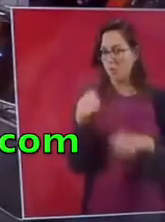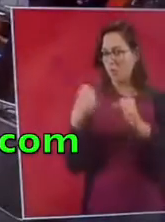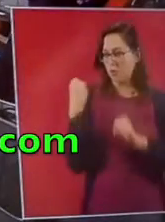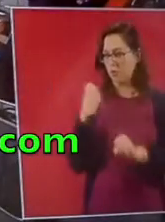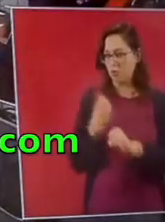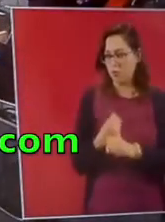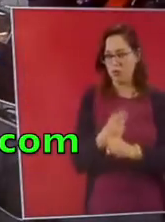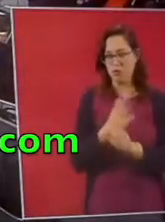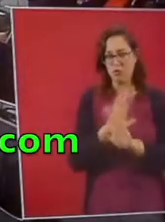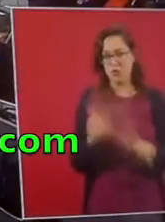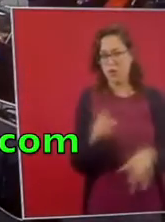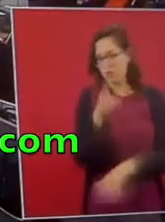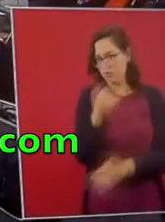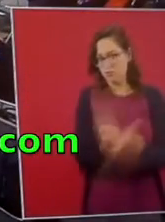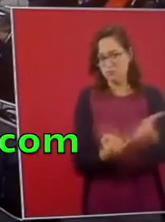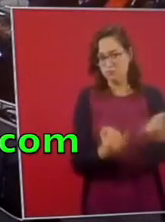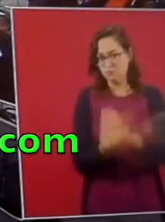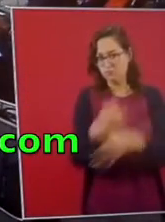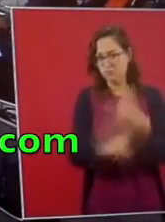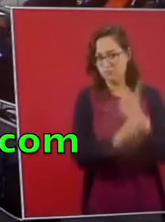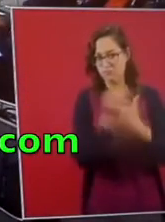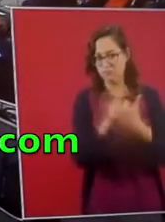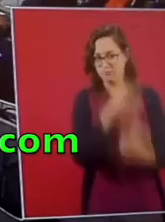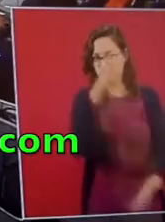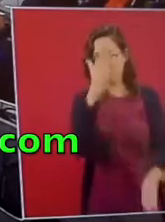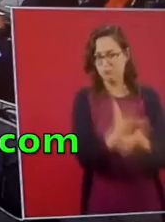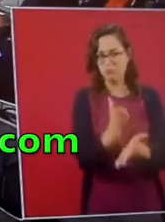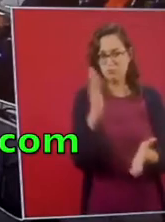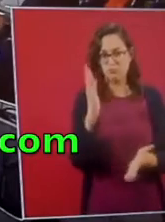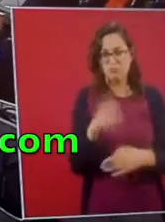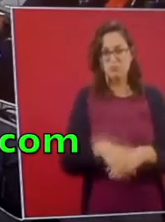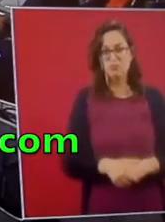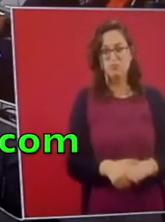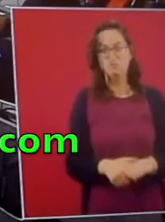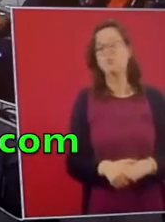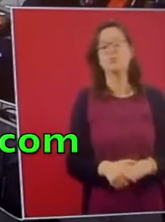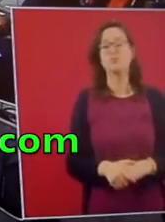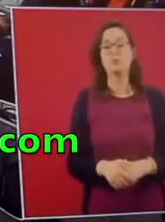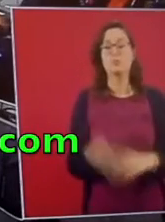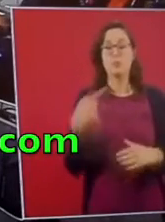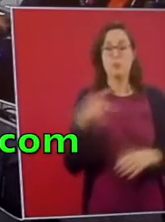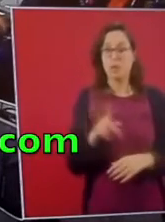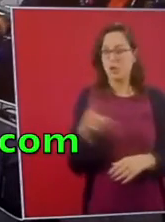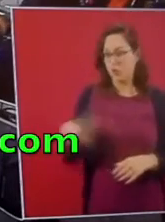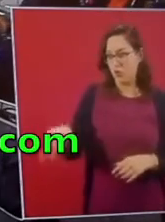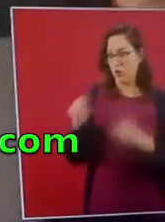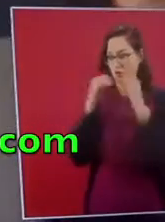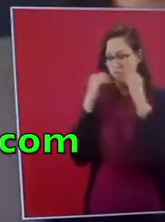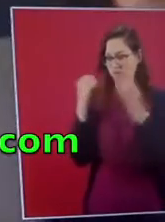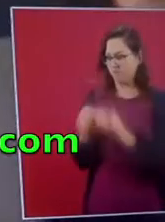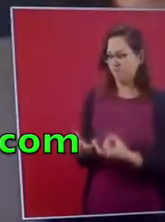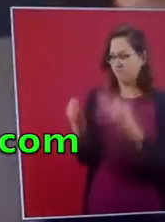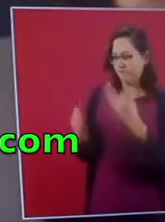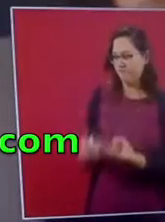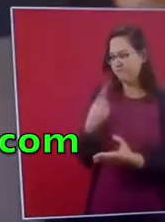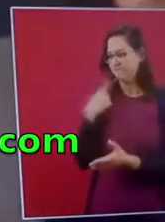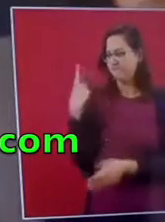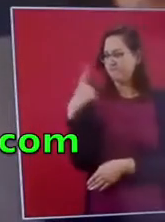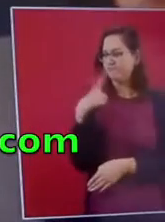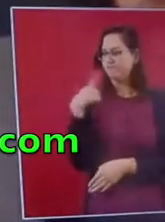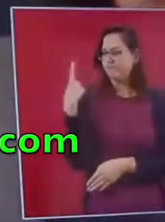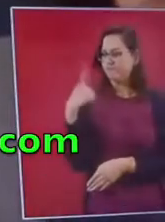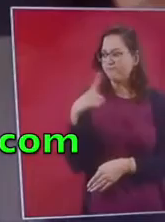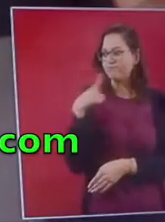nos dieron la confianza para estar al frente de ellos y pues conocemos prácticamente toda la región, conocemos las necesidades de cada municipio